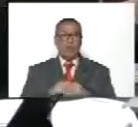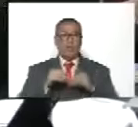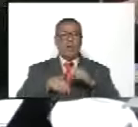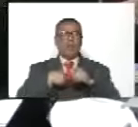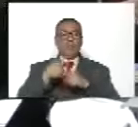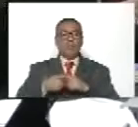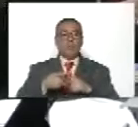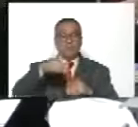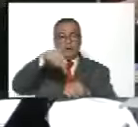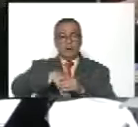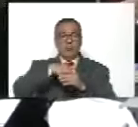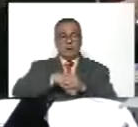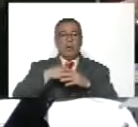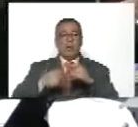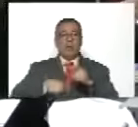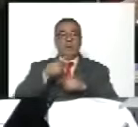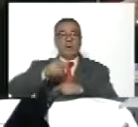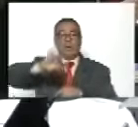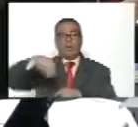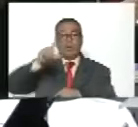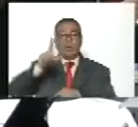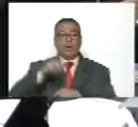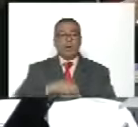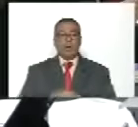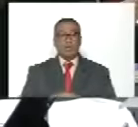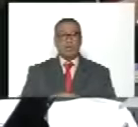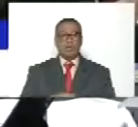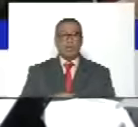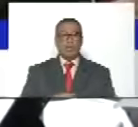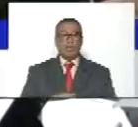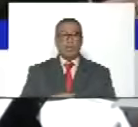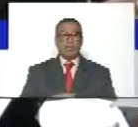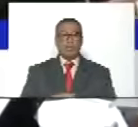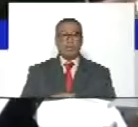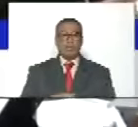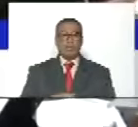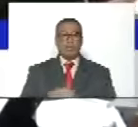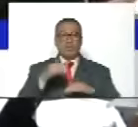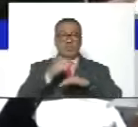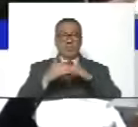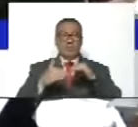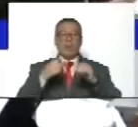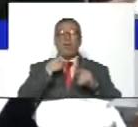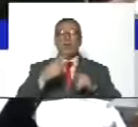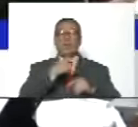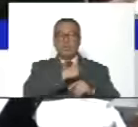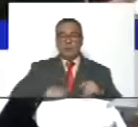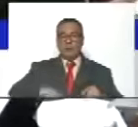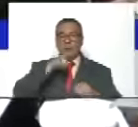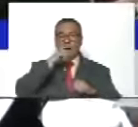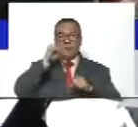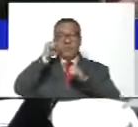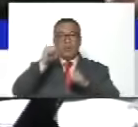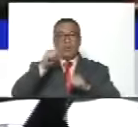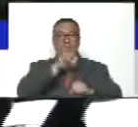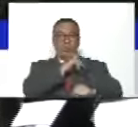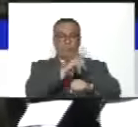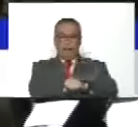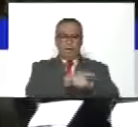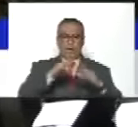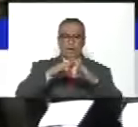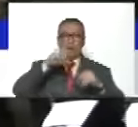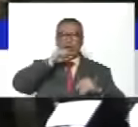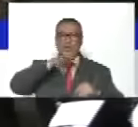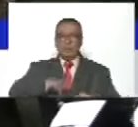las elecciones que tenemos el próximo mes de julio. Dice el presidente Nicolás Maduro, Somos la fuerza de la